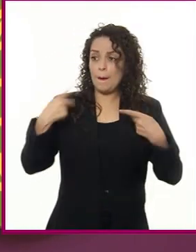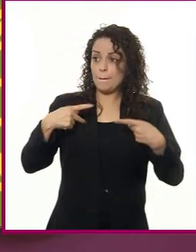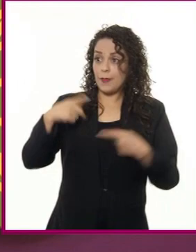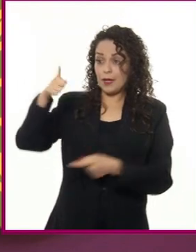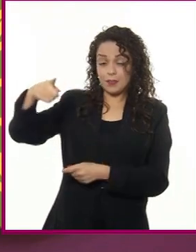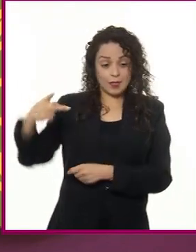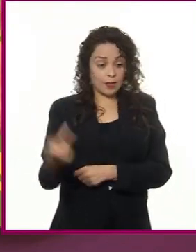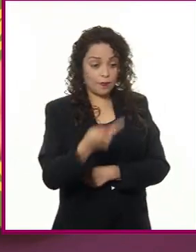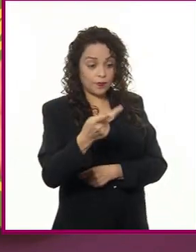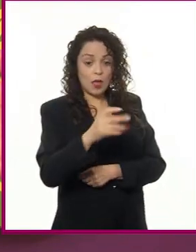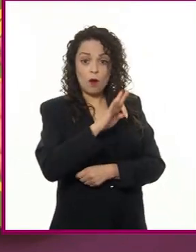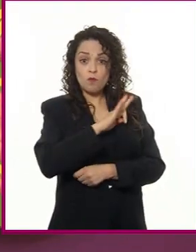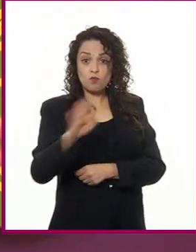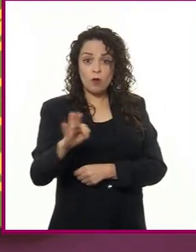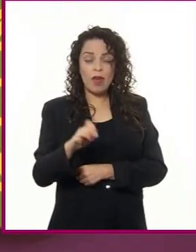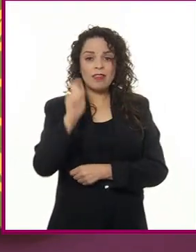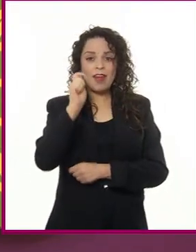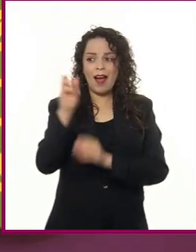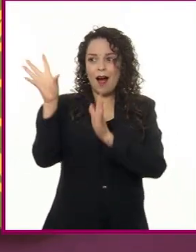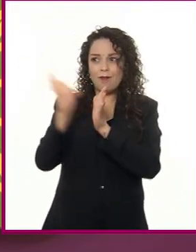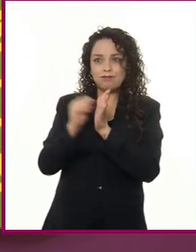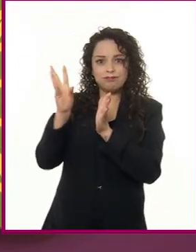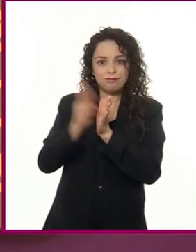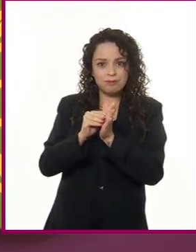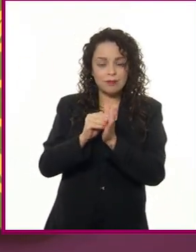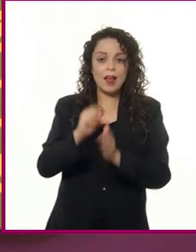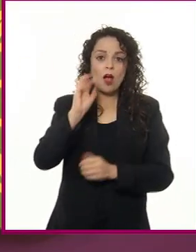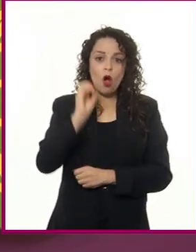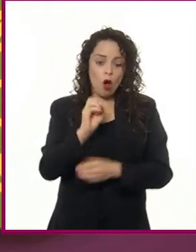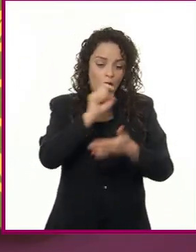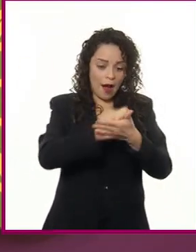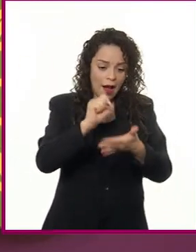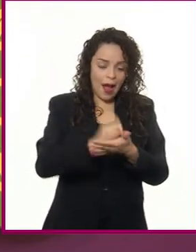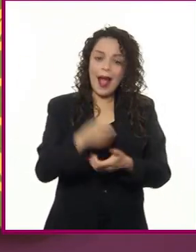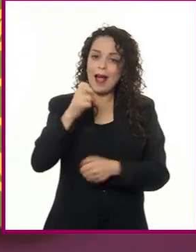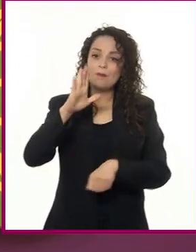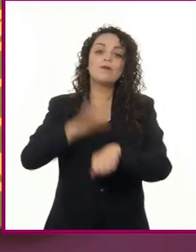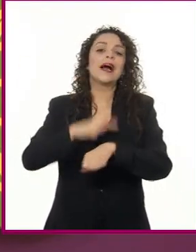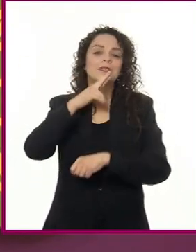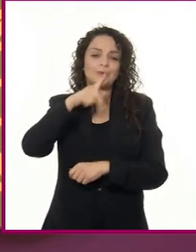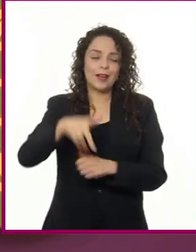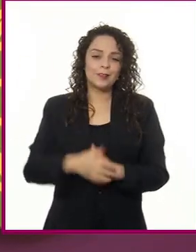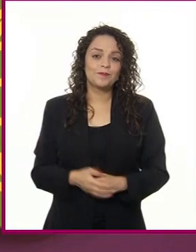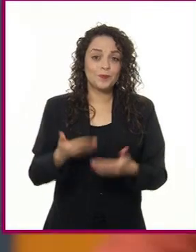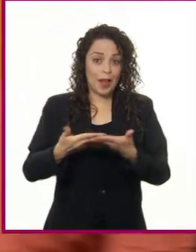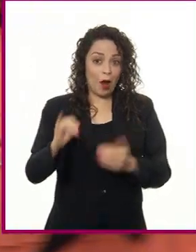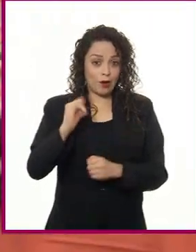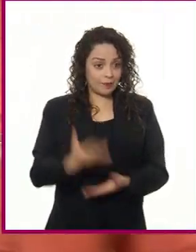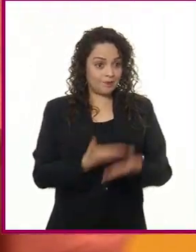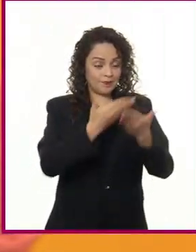las respuestas, sería magnífico. Ahora sí, adelante con nuestra simulación de entrevista.